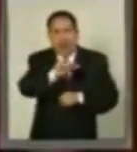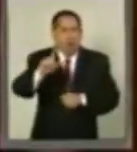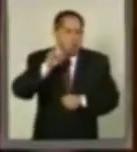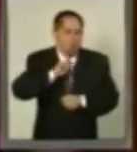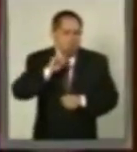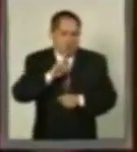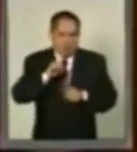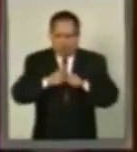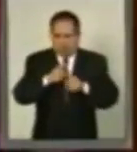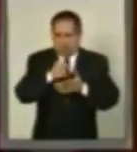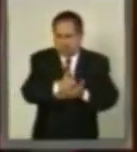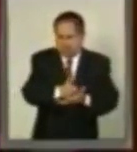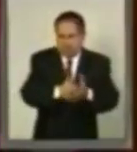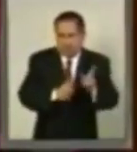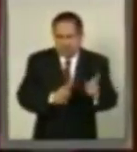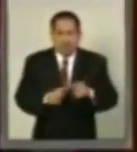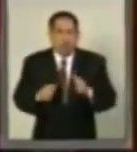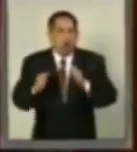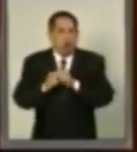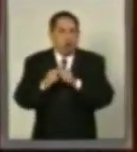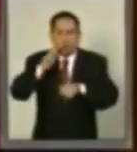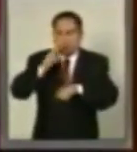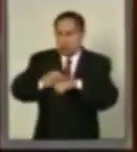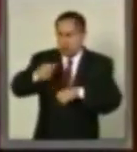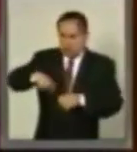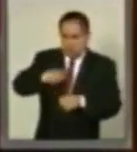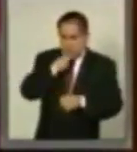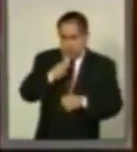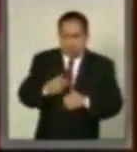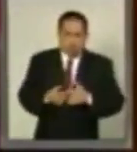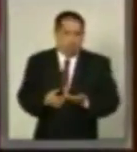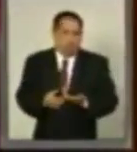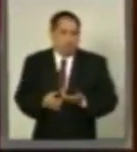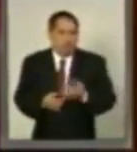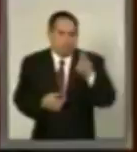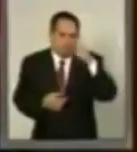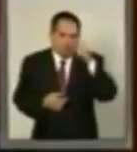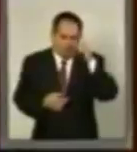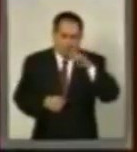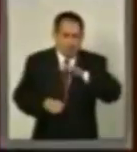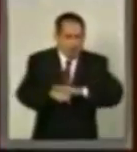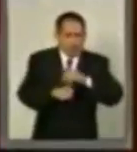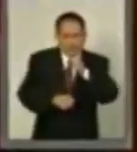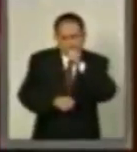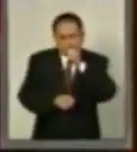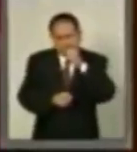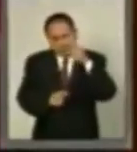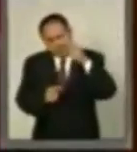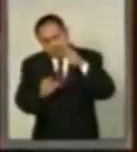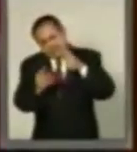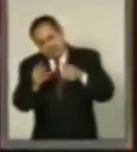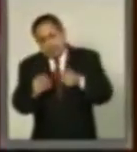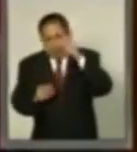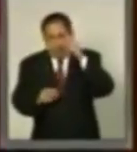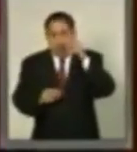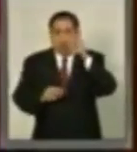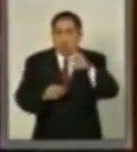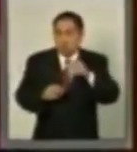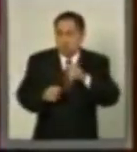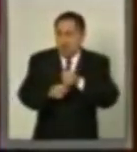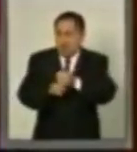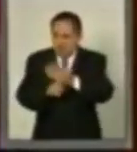apoyo y total responsabilidad de nosotros, para tener mejores indicadores y para erradicar y